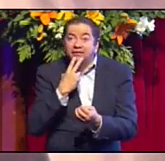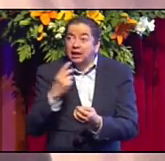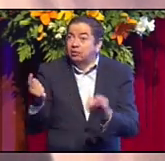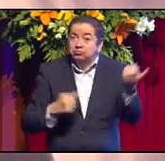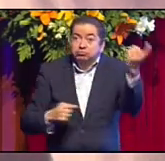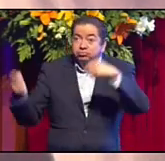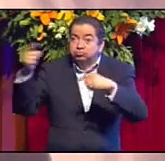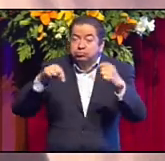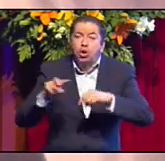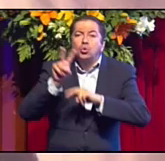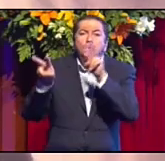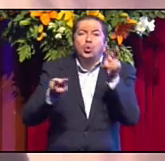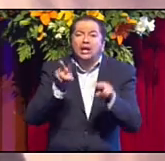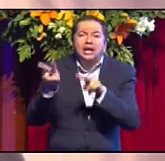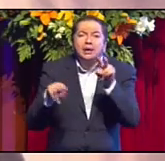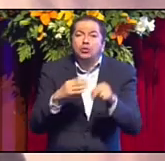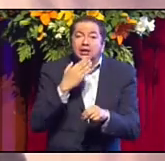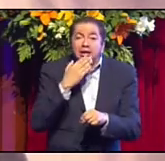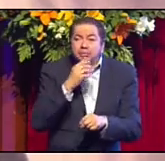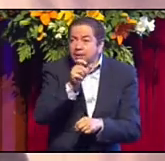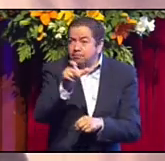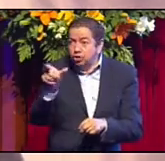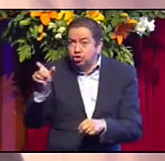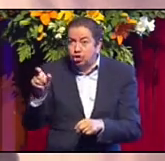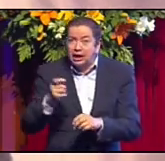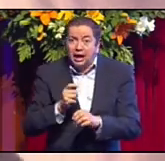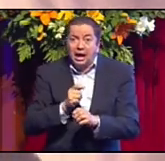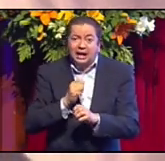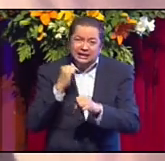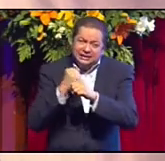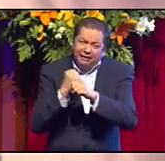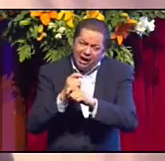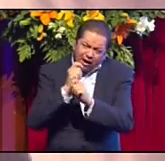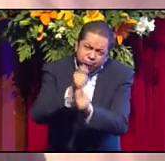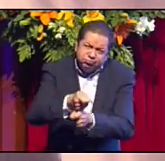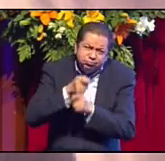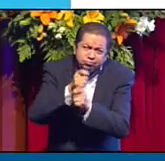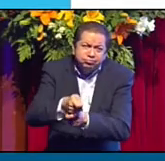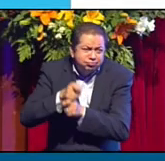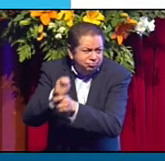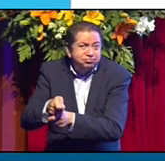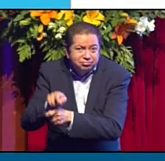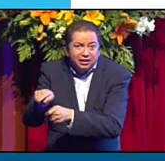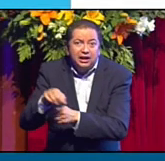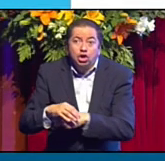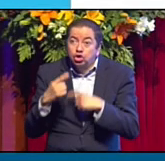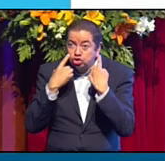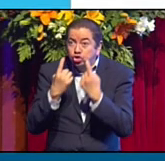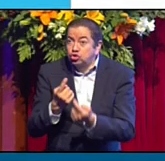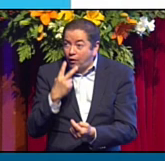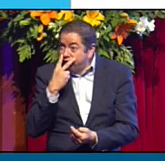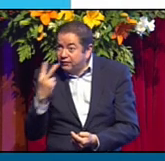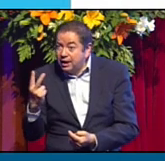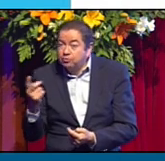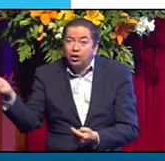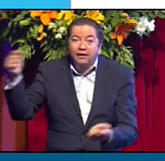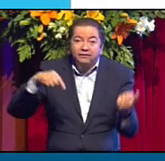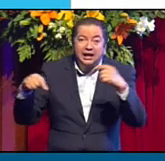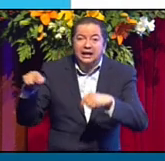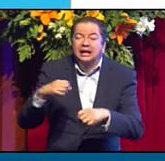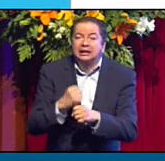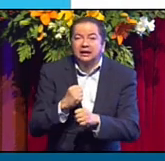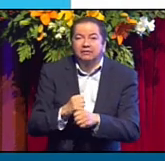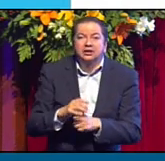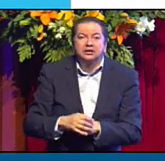en términos de turistas, pero también en términos de trabajadores agrícolas que están acá en nuestra comuna y los vemos. Más encima, muchos de los